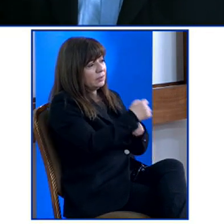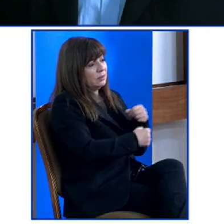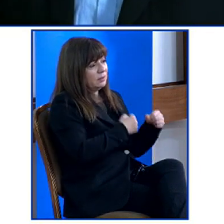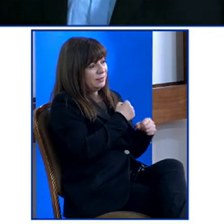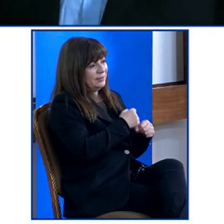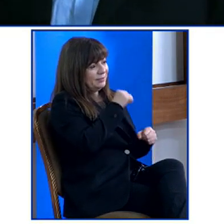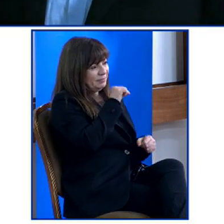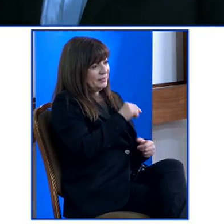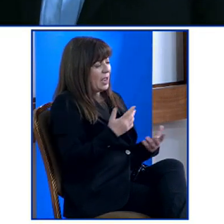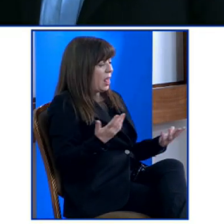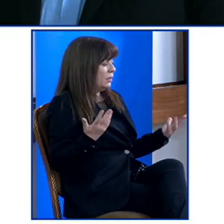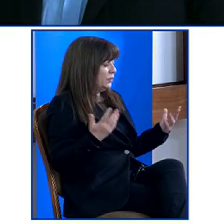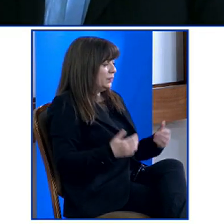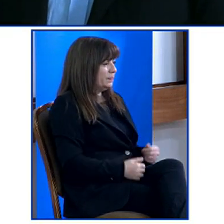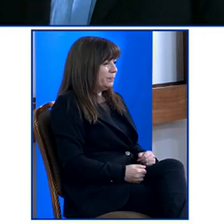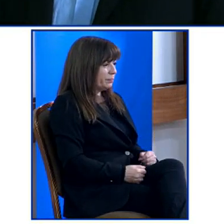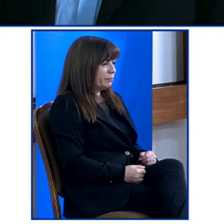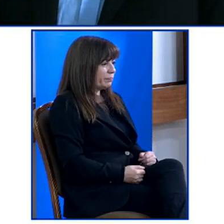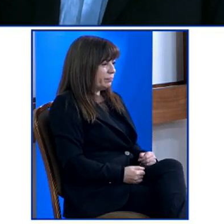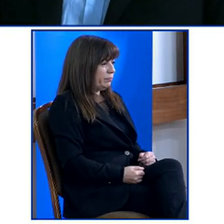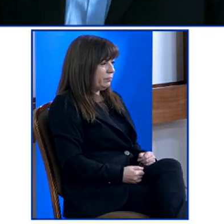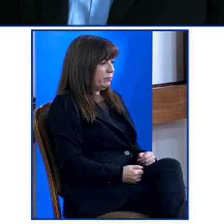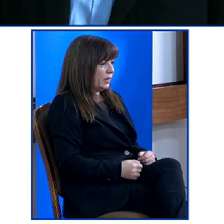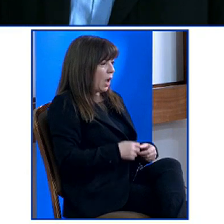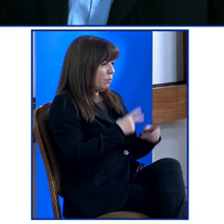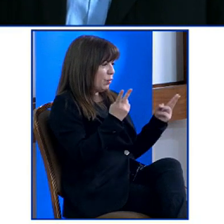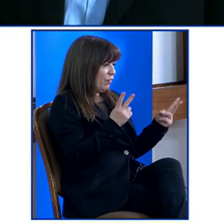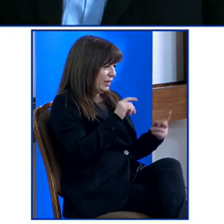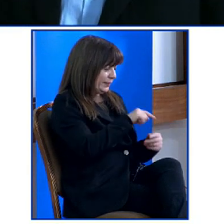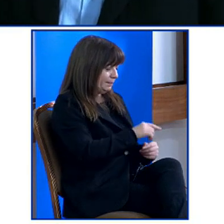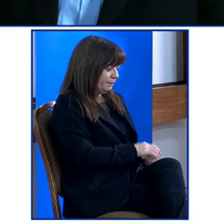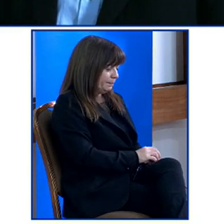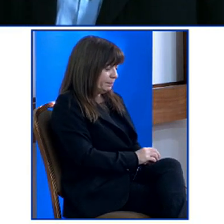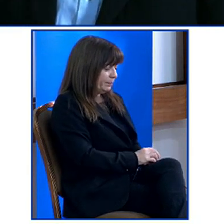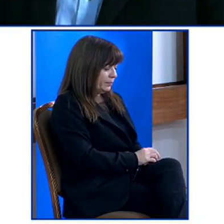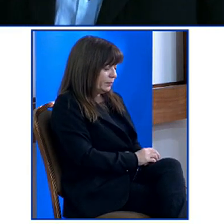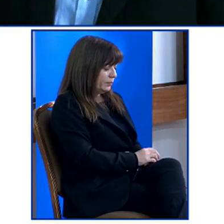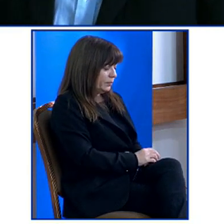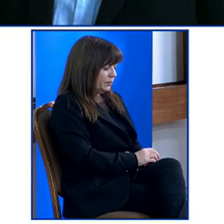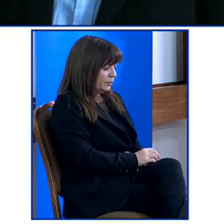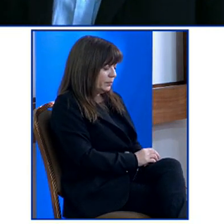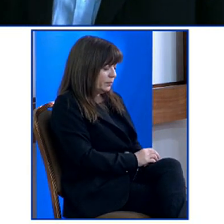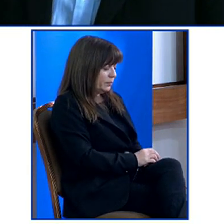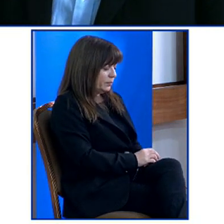o las propias editoriales que publican estas revistas.